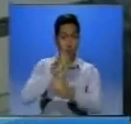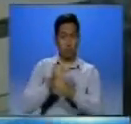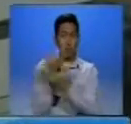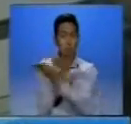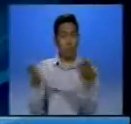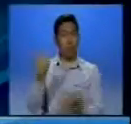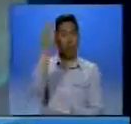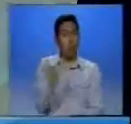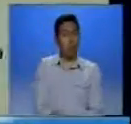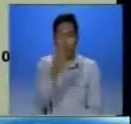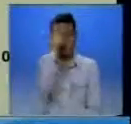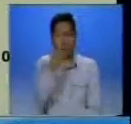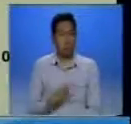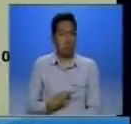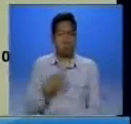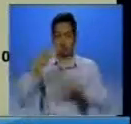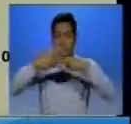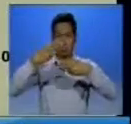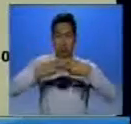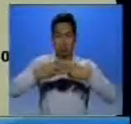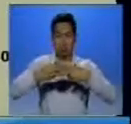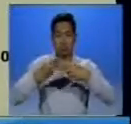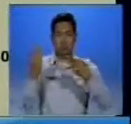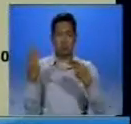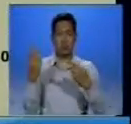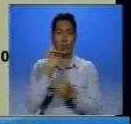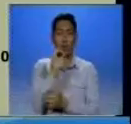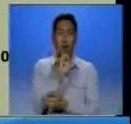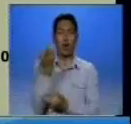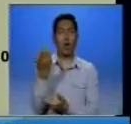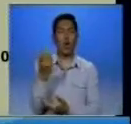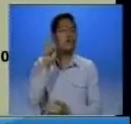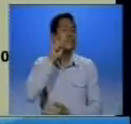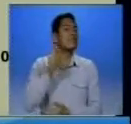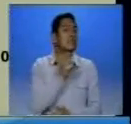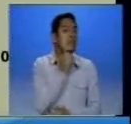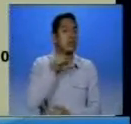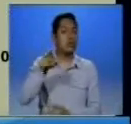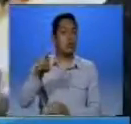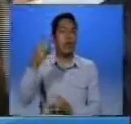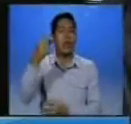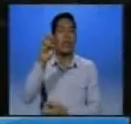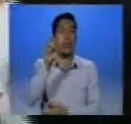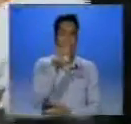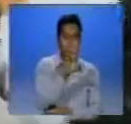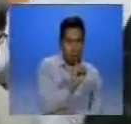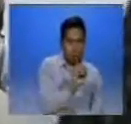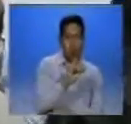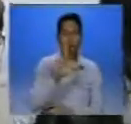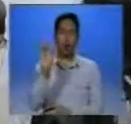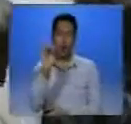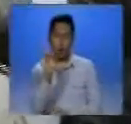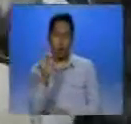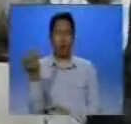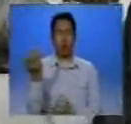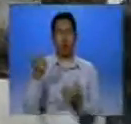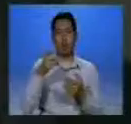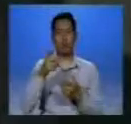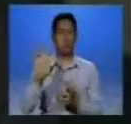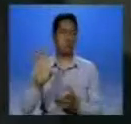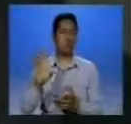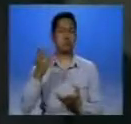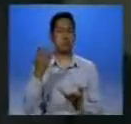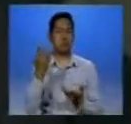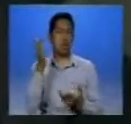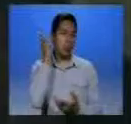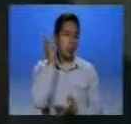la opción de cambiar el ítem sexo por género, iniciativa que se liga al derecho a la identidad sexual de los ecuatorianos. No